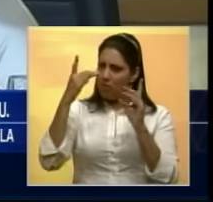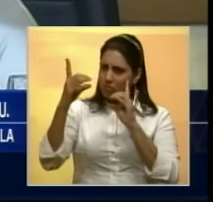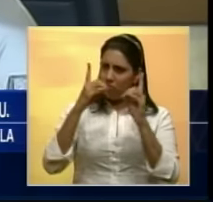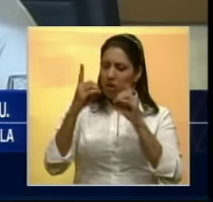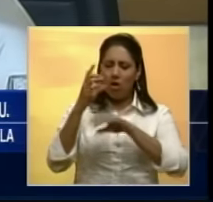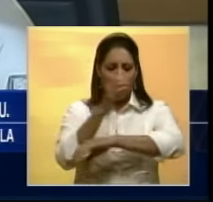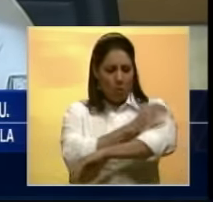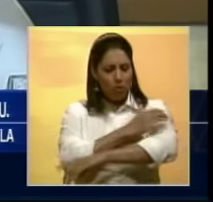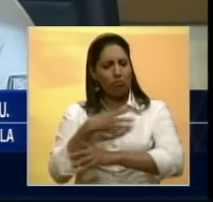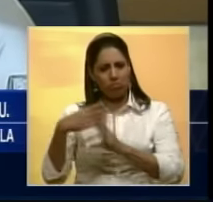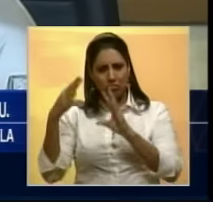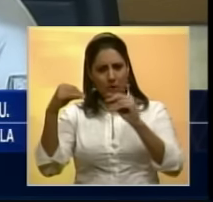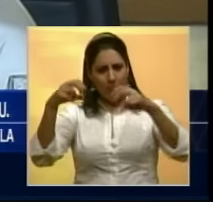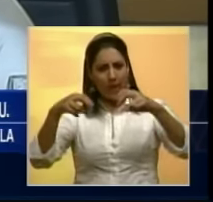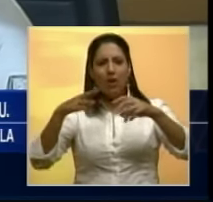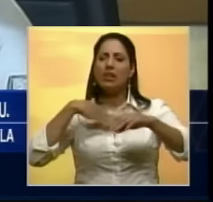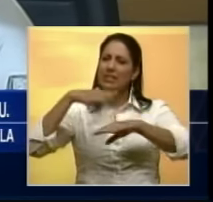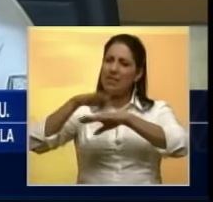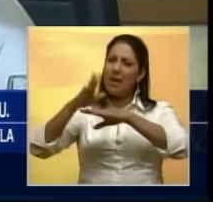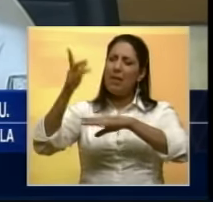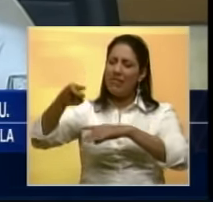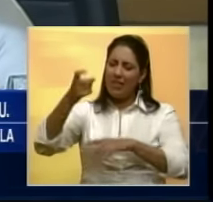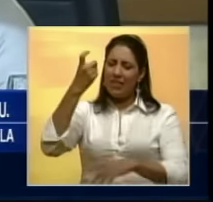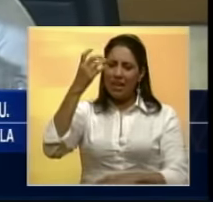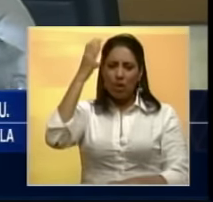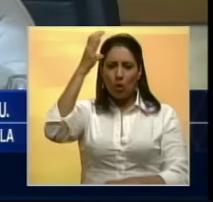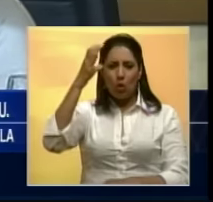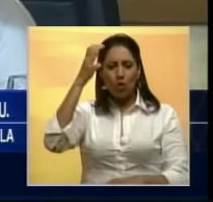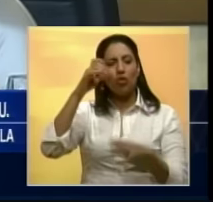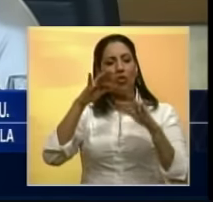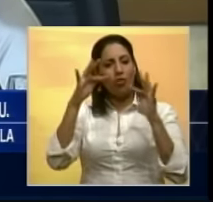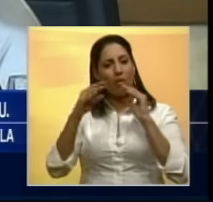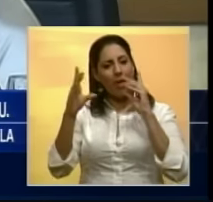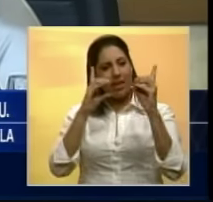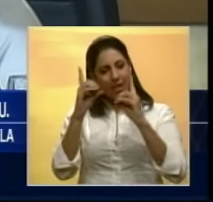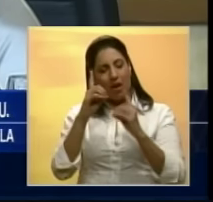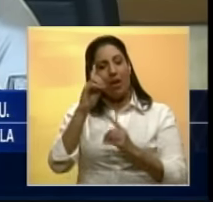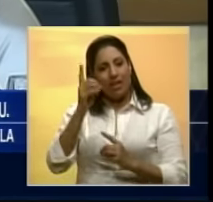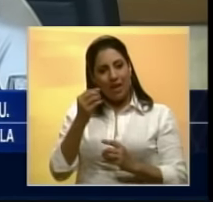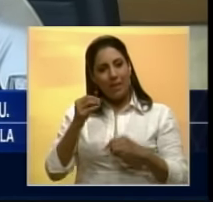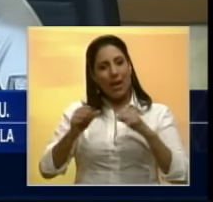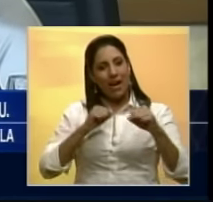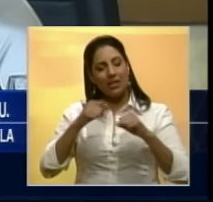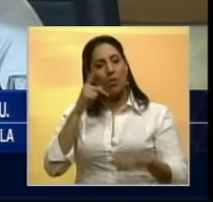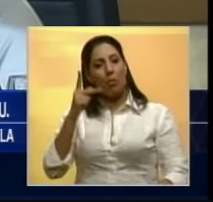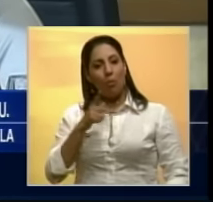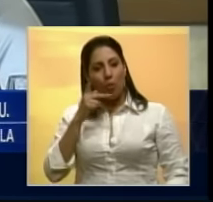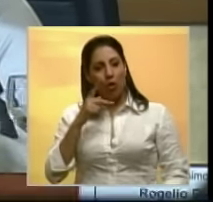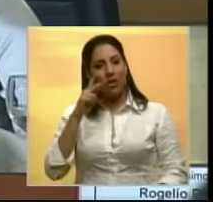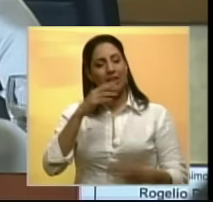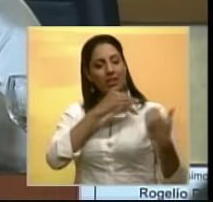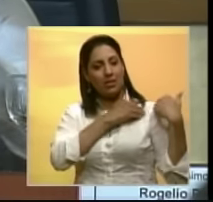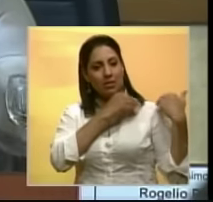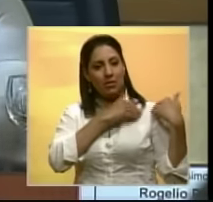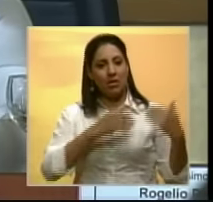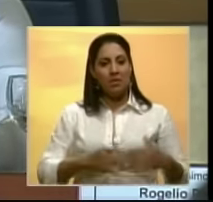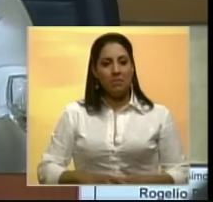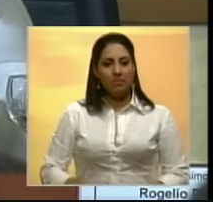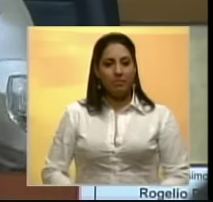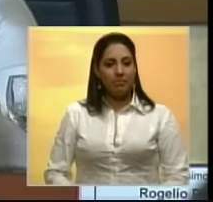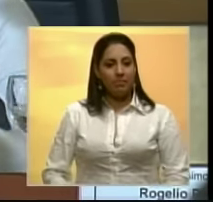con la oposición, a quien llamó a tener conciencia sobre este mecanismo y a tener un accionar político responsable.